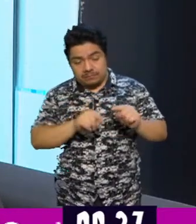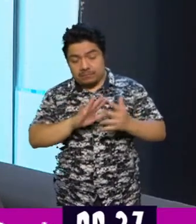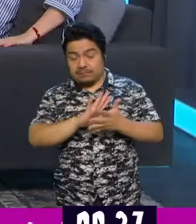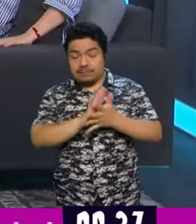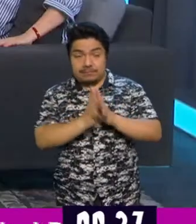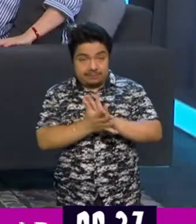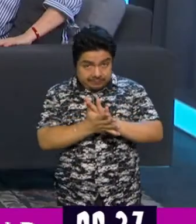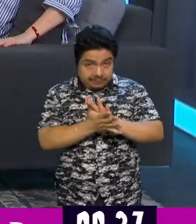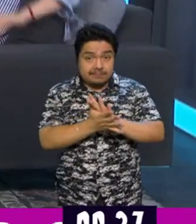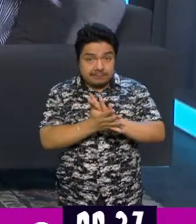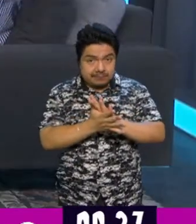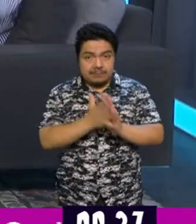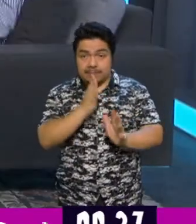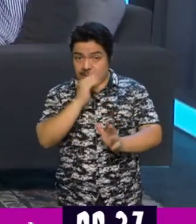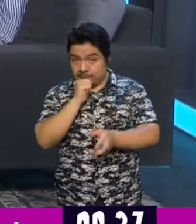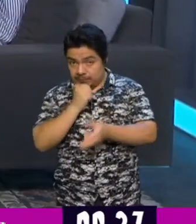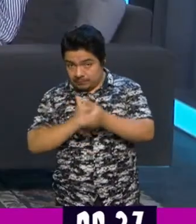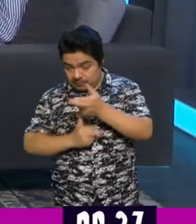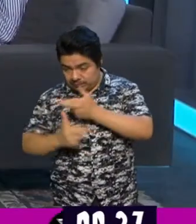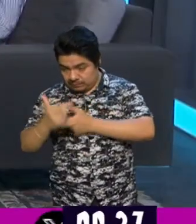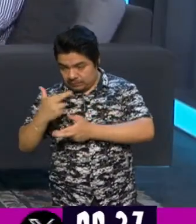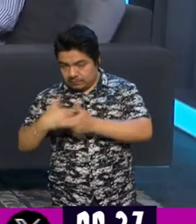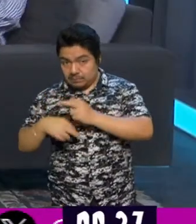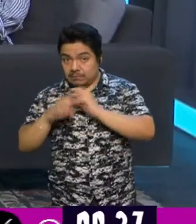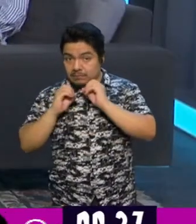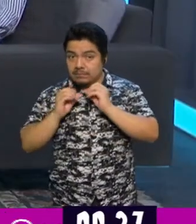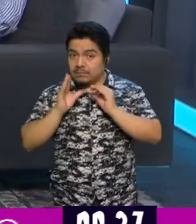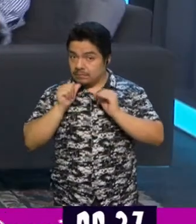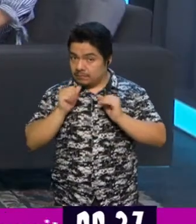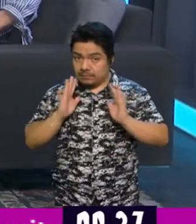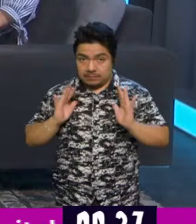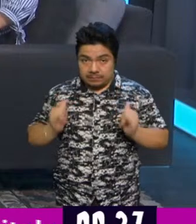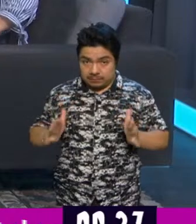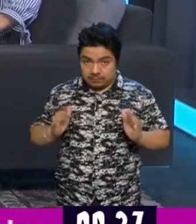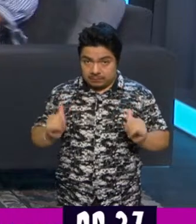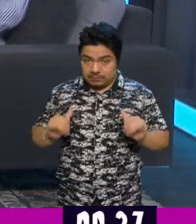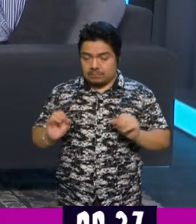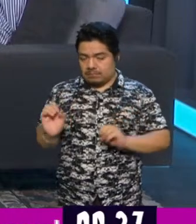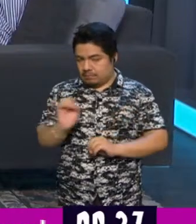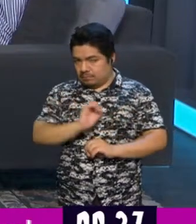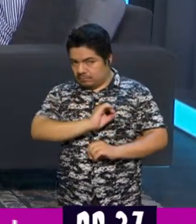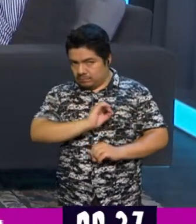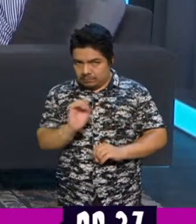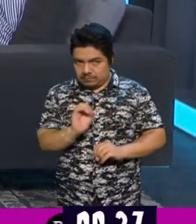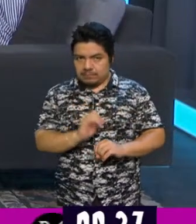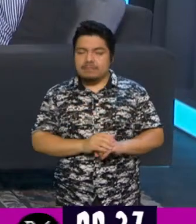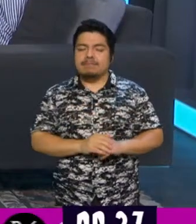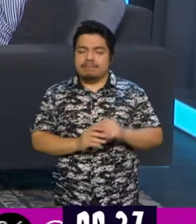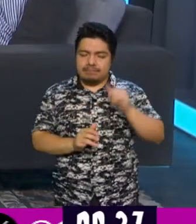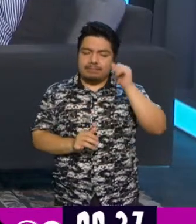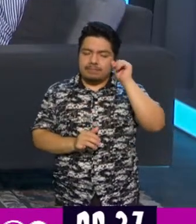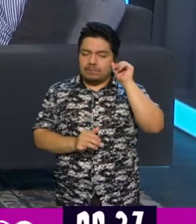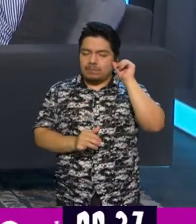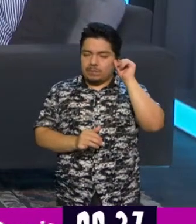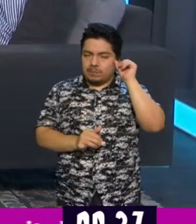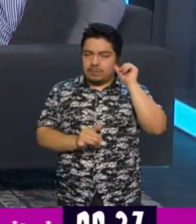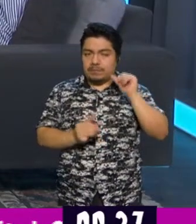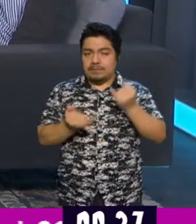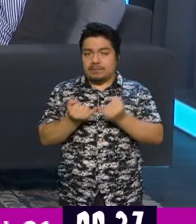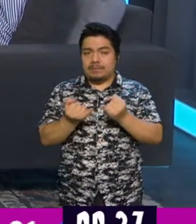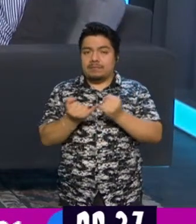de fondo. Hacer además trampas. Claro, y transformaciones de fondo que tienen que ver precisamente con